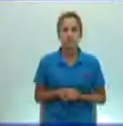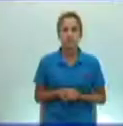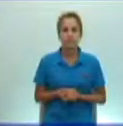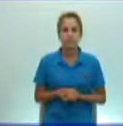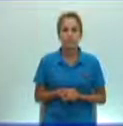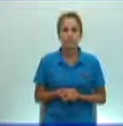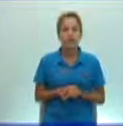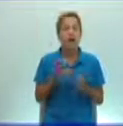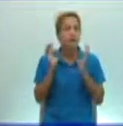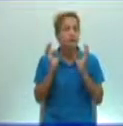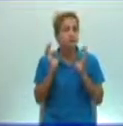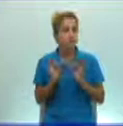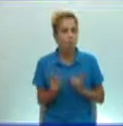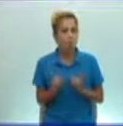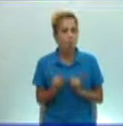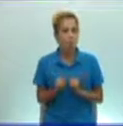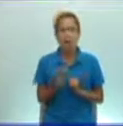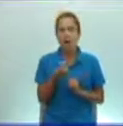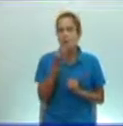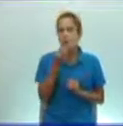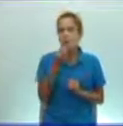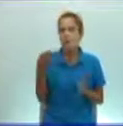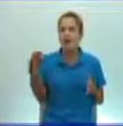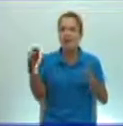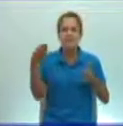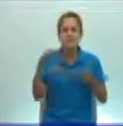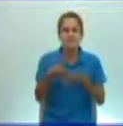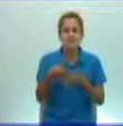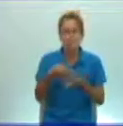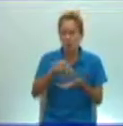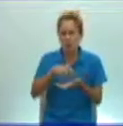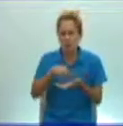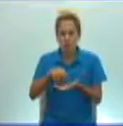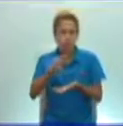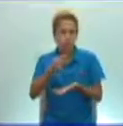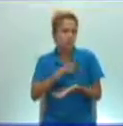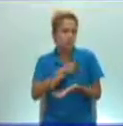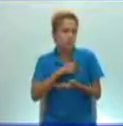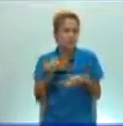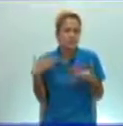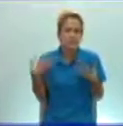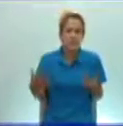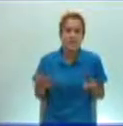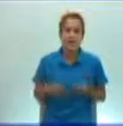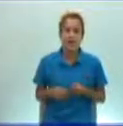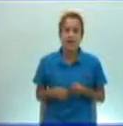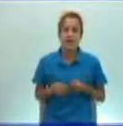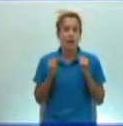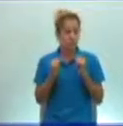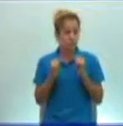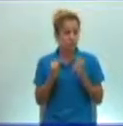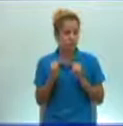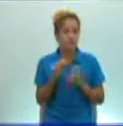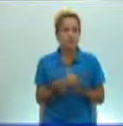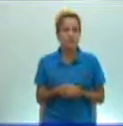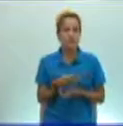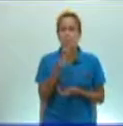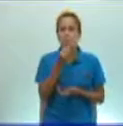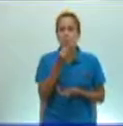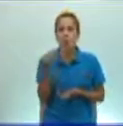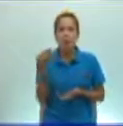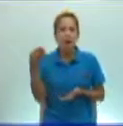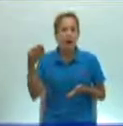Estamos seguros que puedes llegar a donde tú quieras. Sigue esforzándote. Puedes